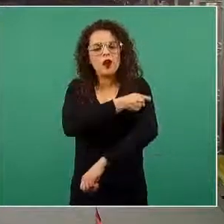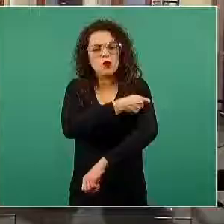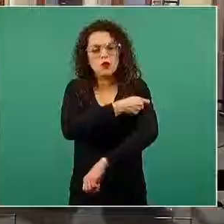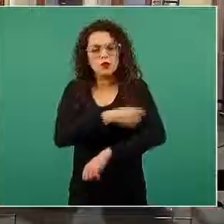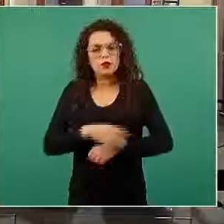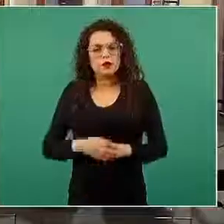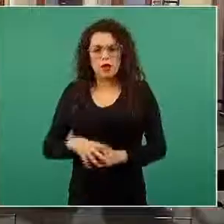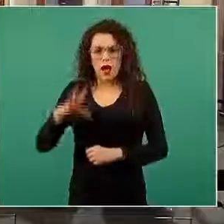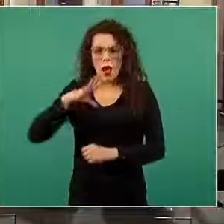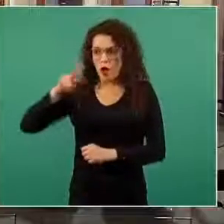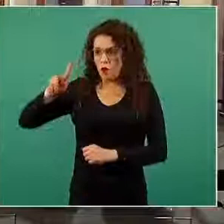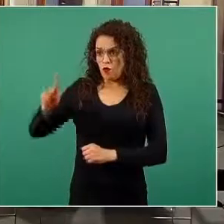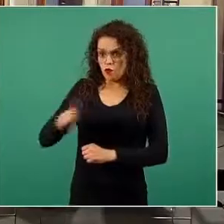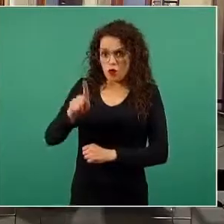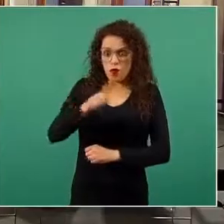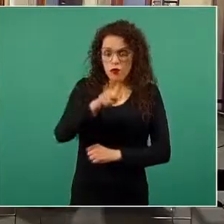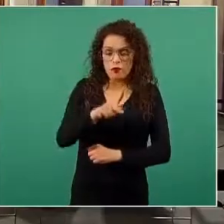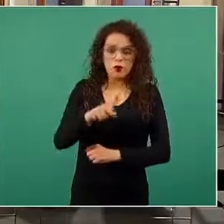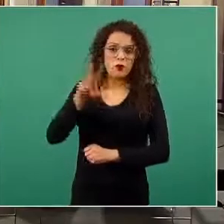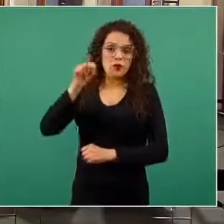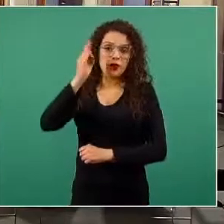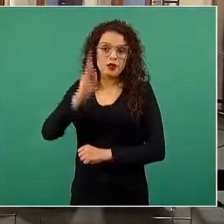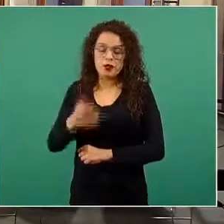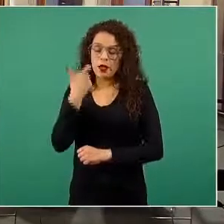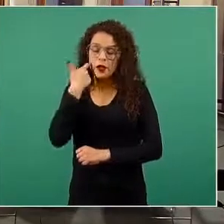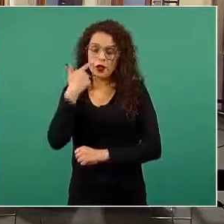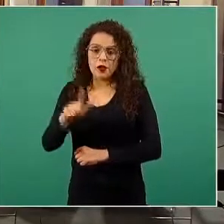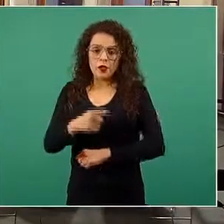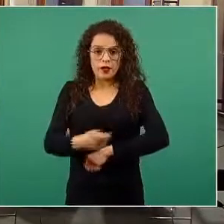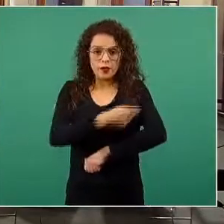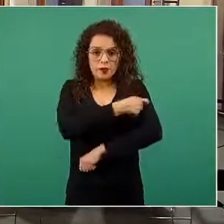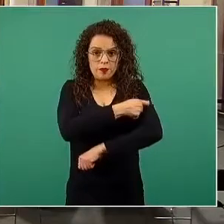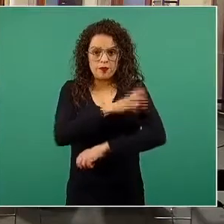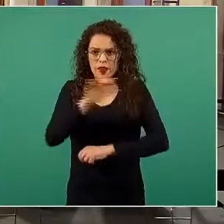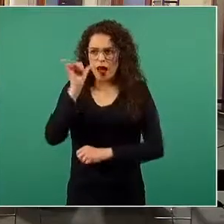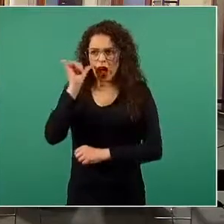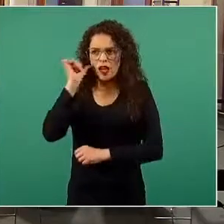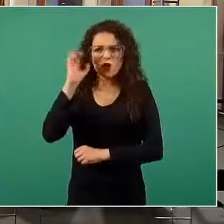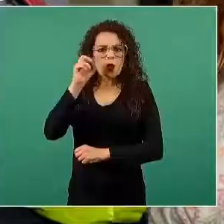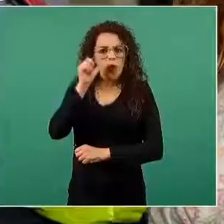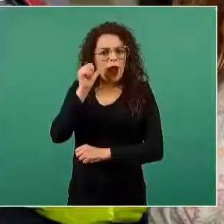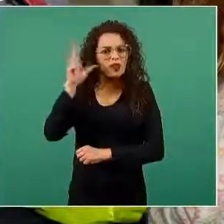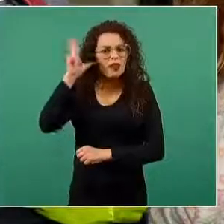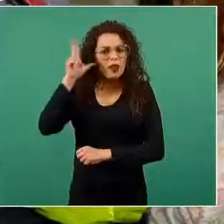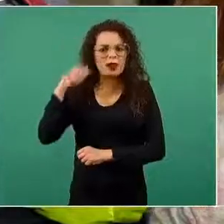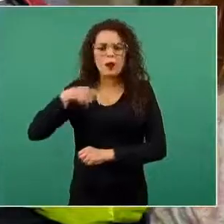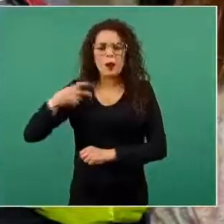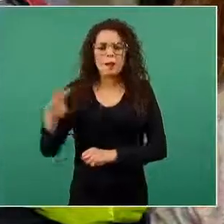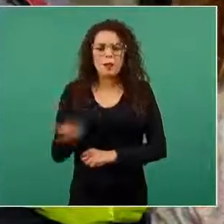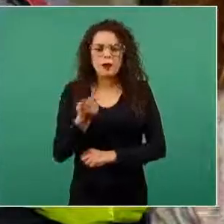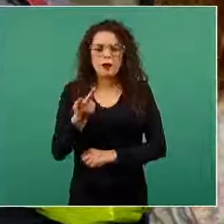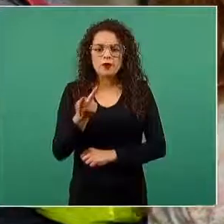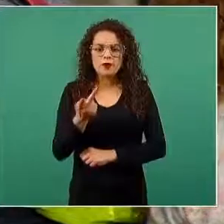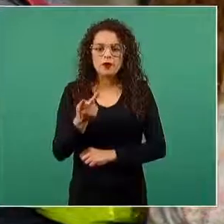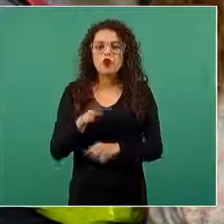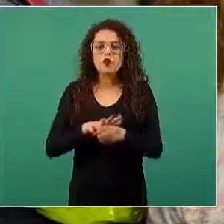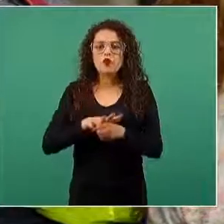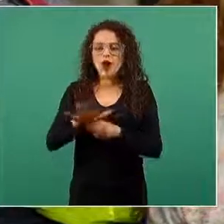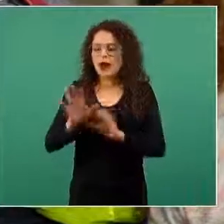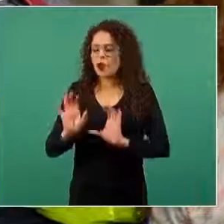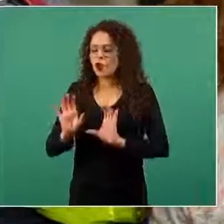hay pueblos que han decidido no vacunarse. Ayer justo o antier preguntaba esto de qué